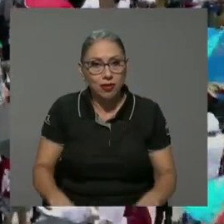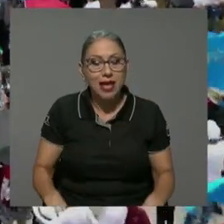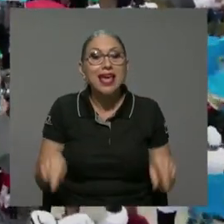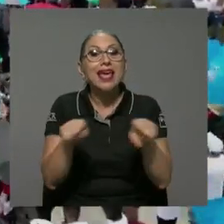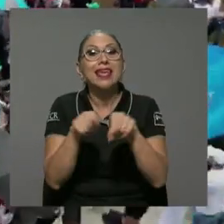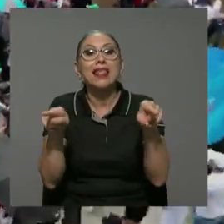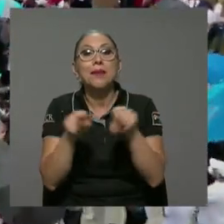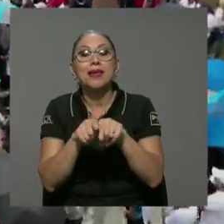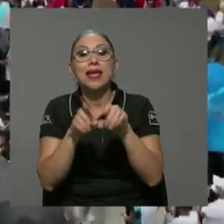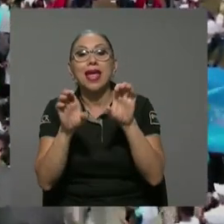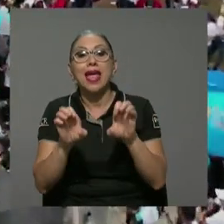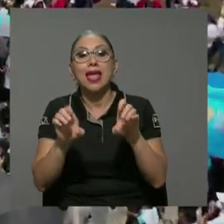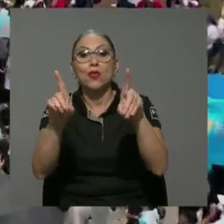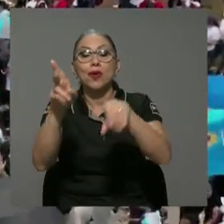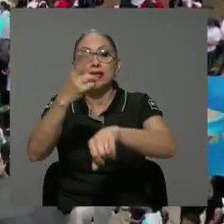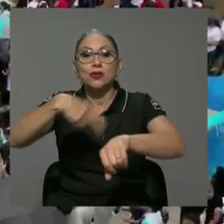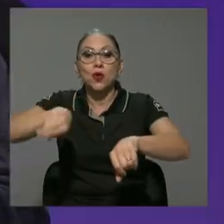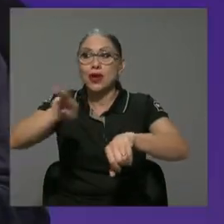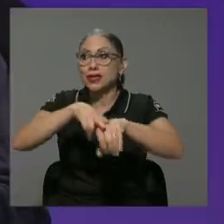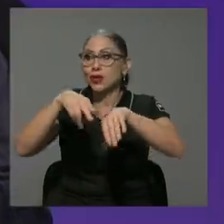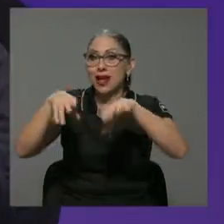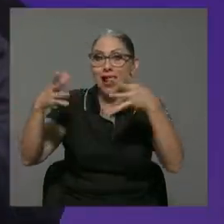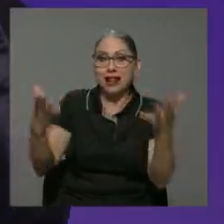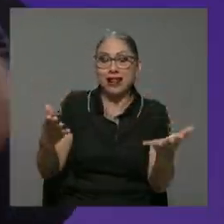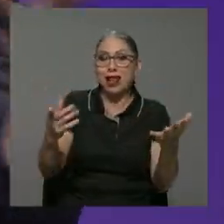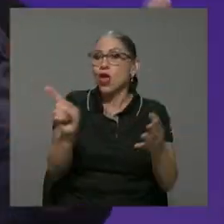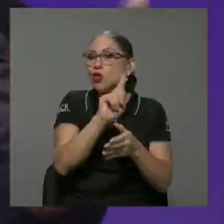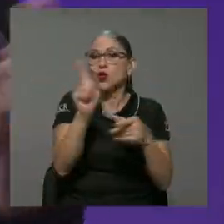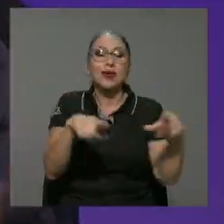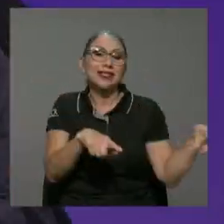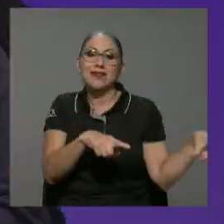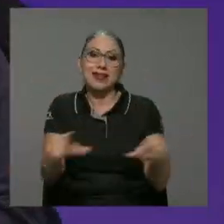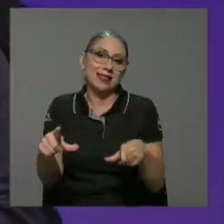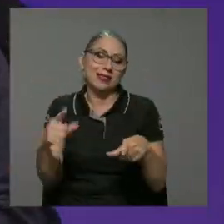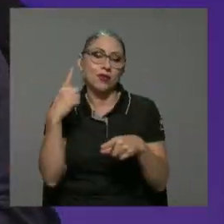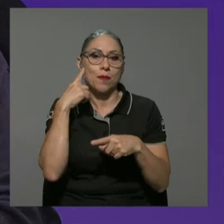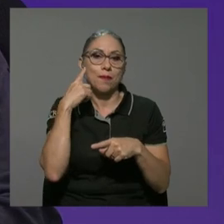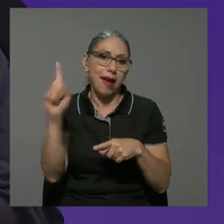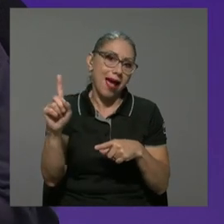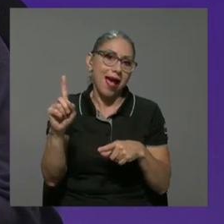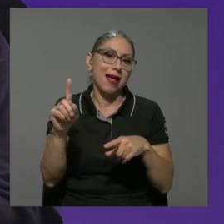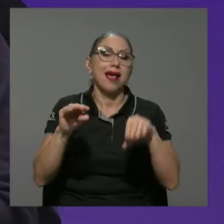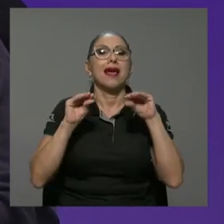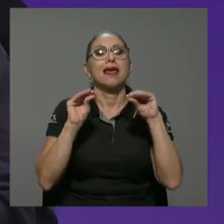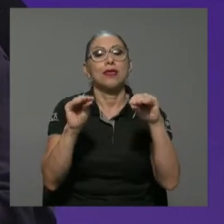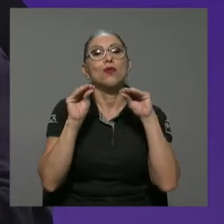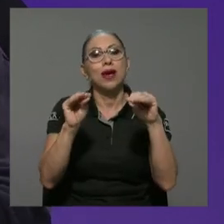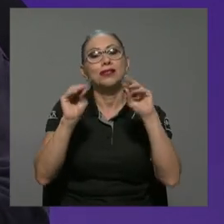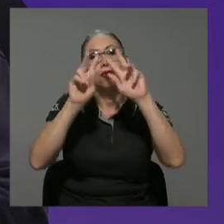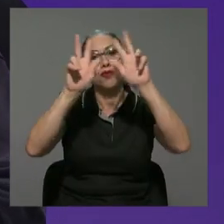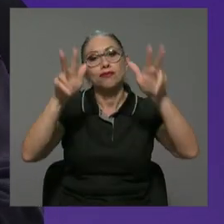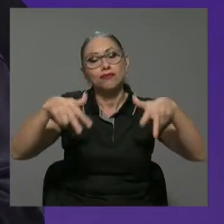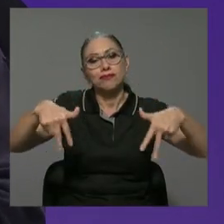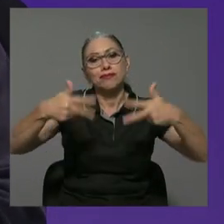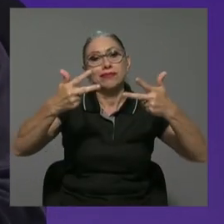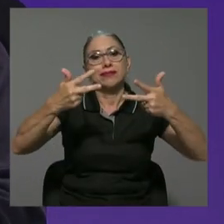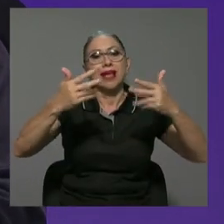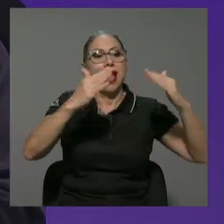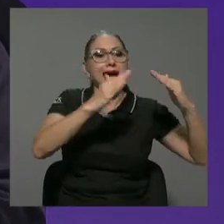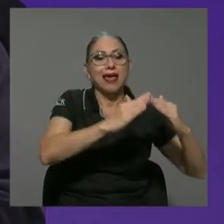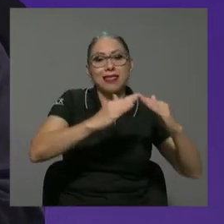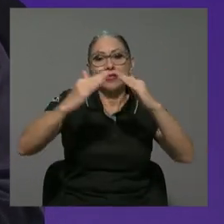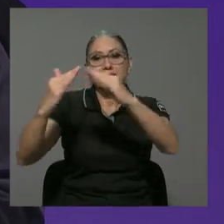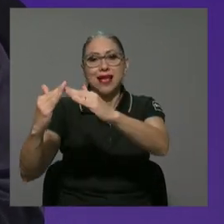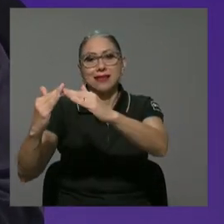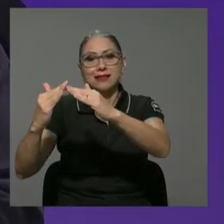estaba formado para educación, digamos, de distintas formas a distancia. Los niños y las niñas no